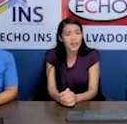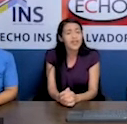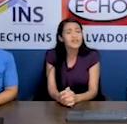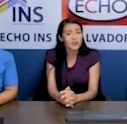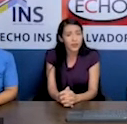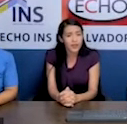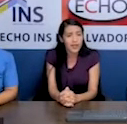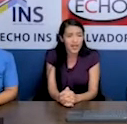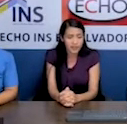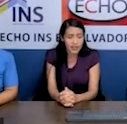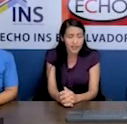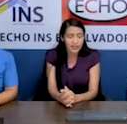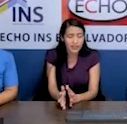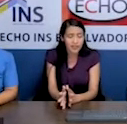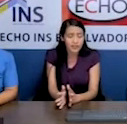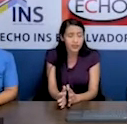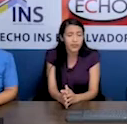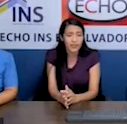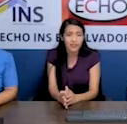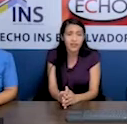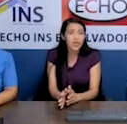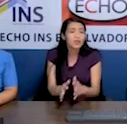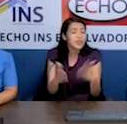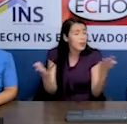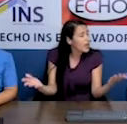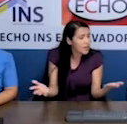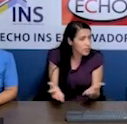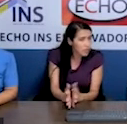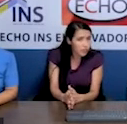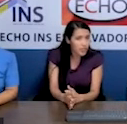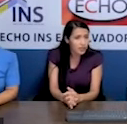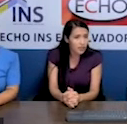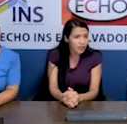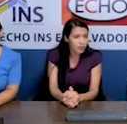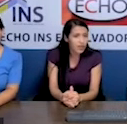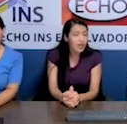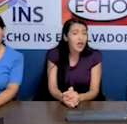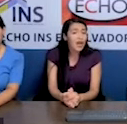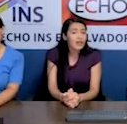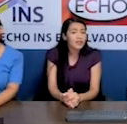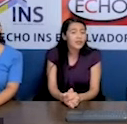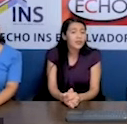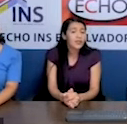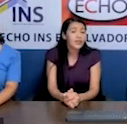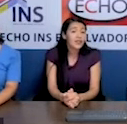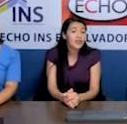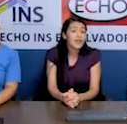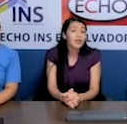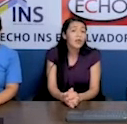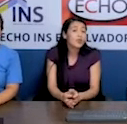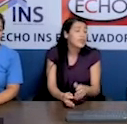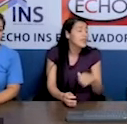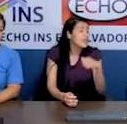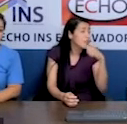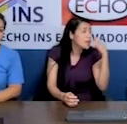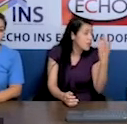dosis de esteroide a ciertos niveles. Ustedes pueden revisar mucha literatura. Hay literatura que dice que